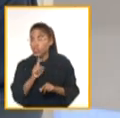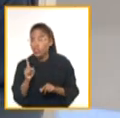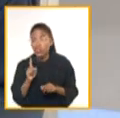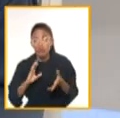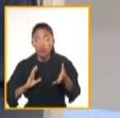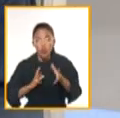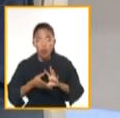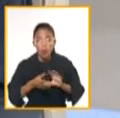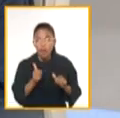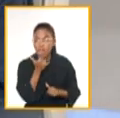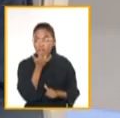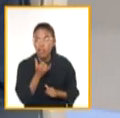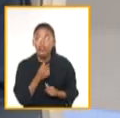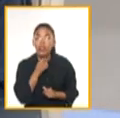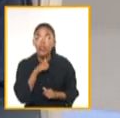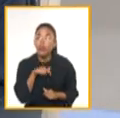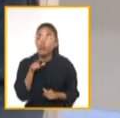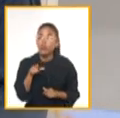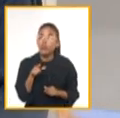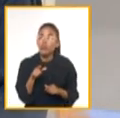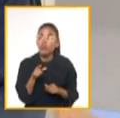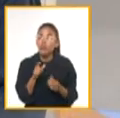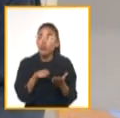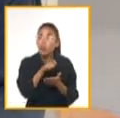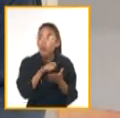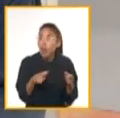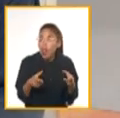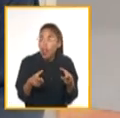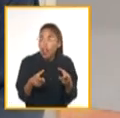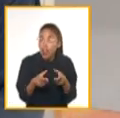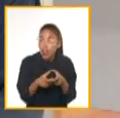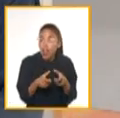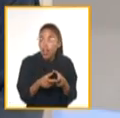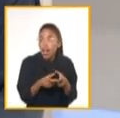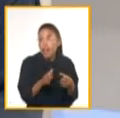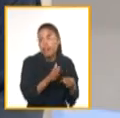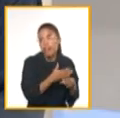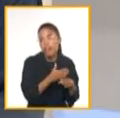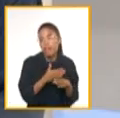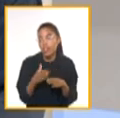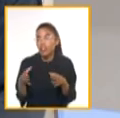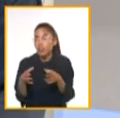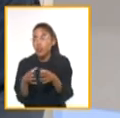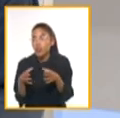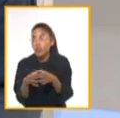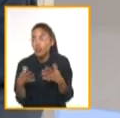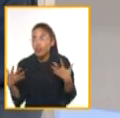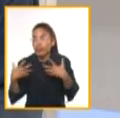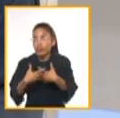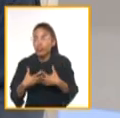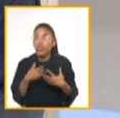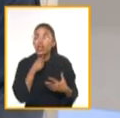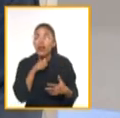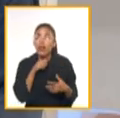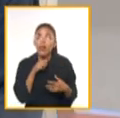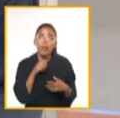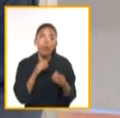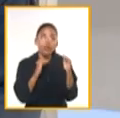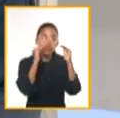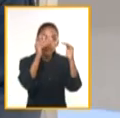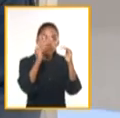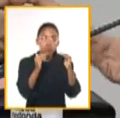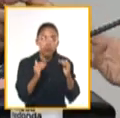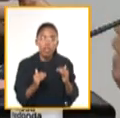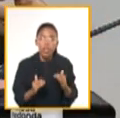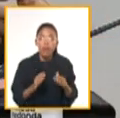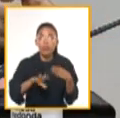un microsistema, estás operando diferente totalmente a cuando tú operas el sistema unificado. O sea, los parámetros de cambio de frecuencia, de tensión, es decir, cuando actúa como isla,